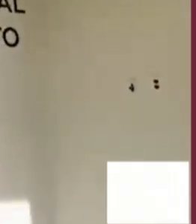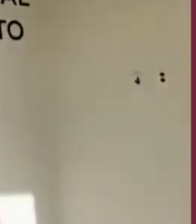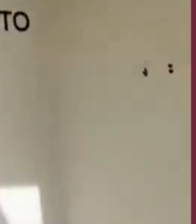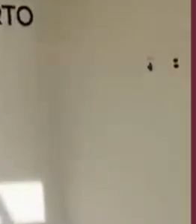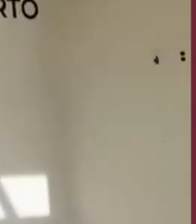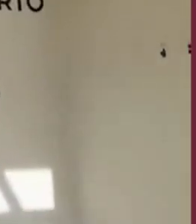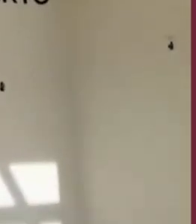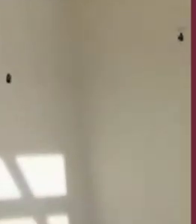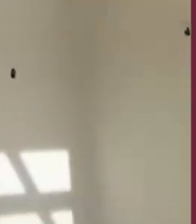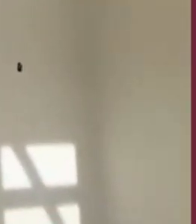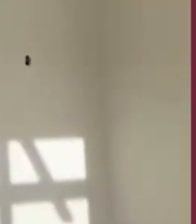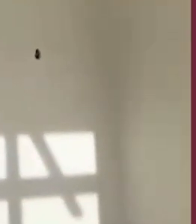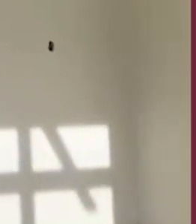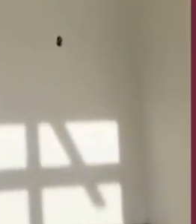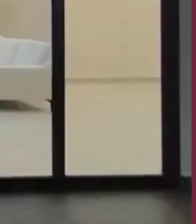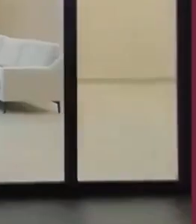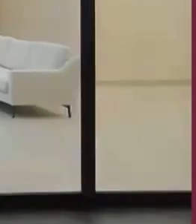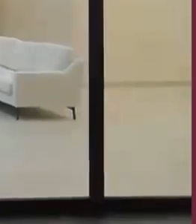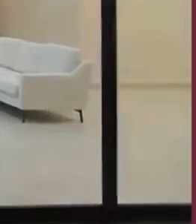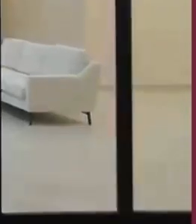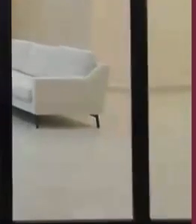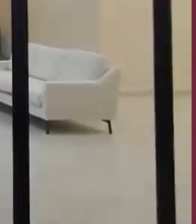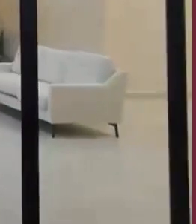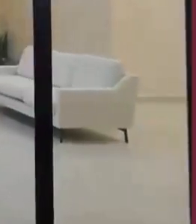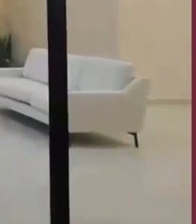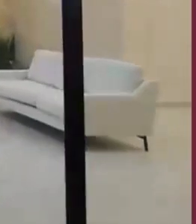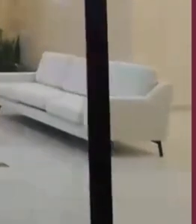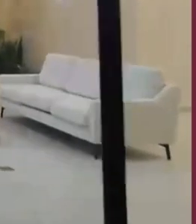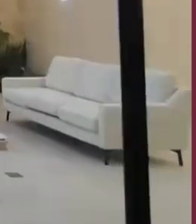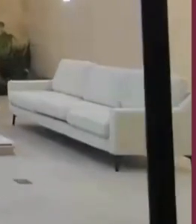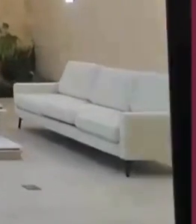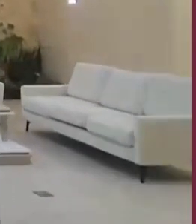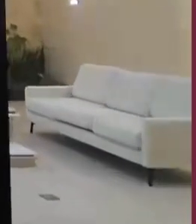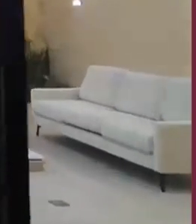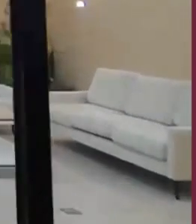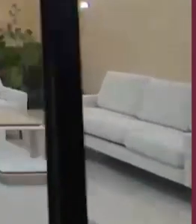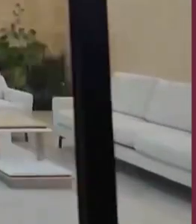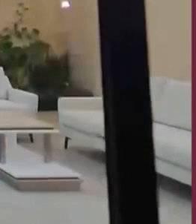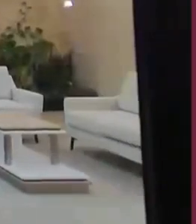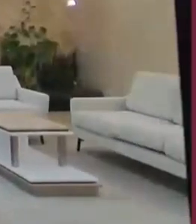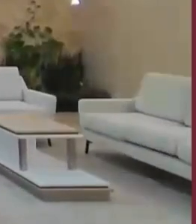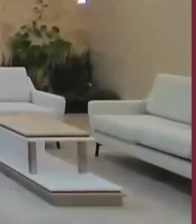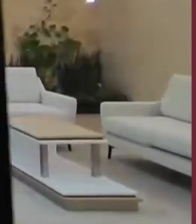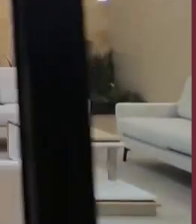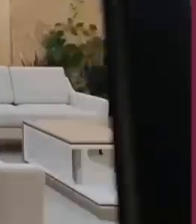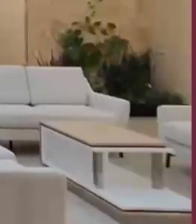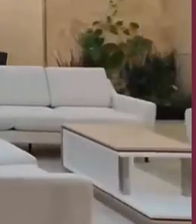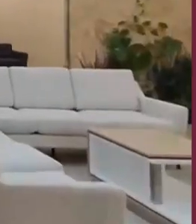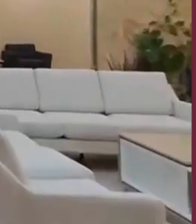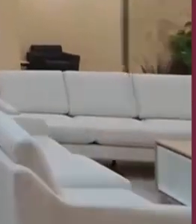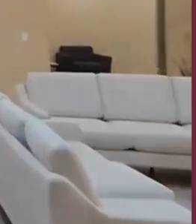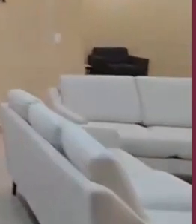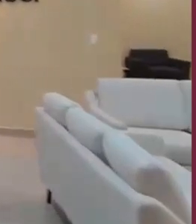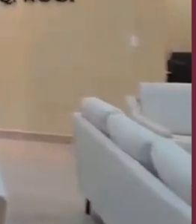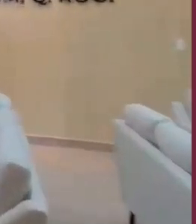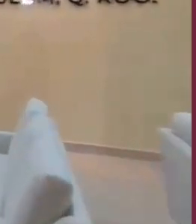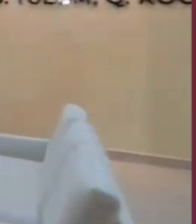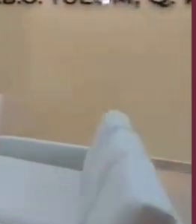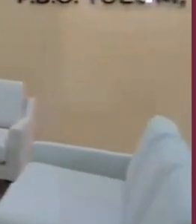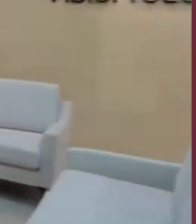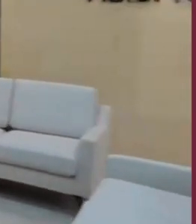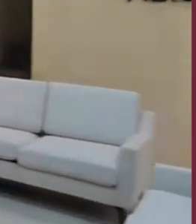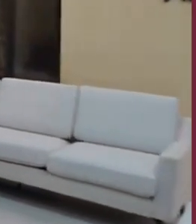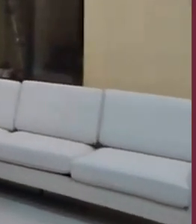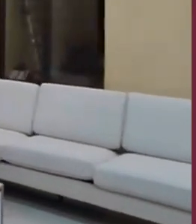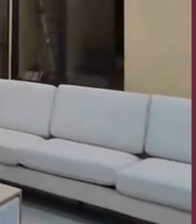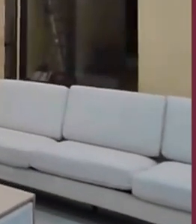el respaldo y procesamiento de la información, un complejo de instalaciones para aviación general que incluye una edificación para el operador de